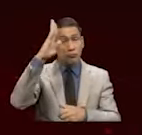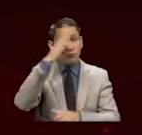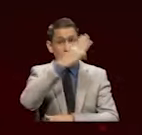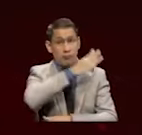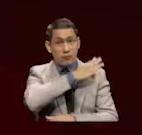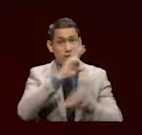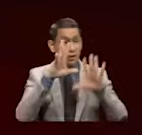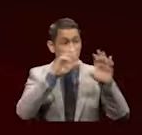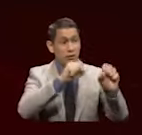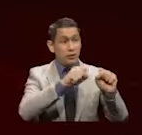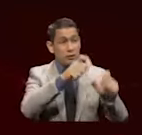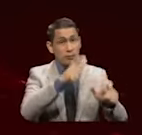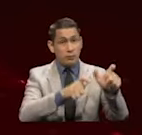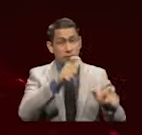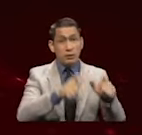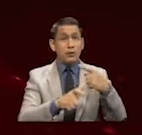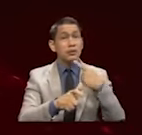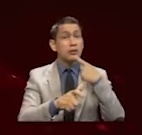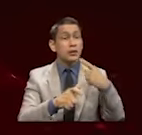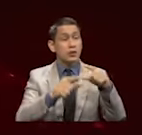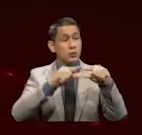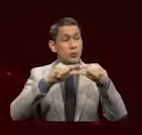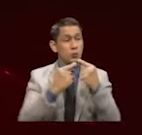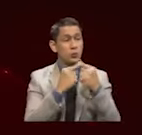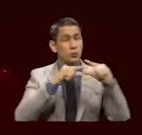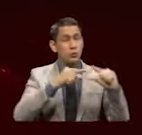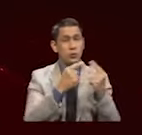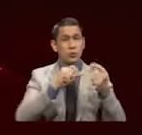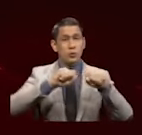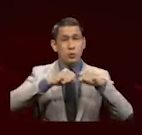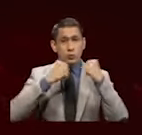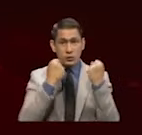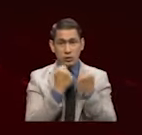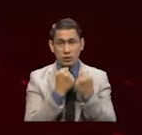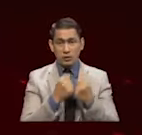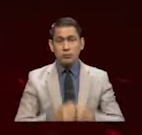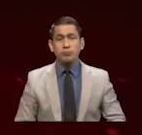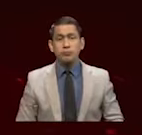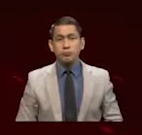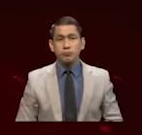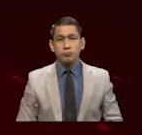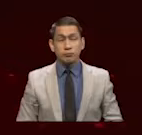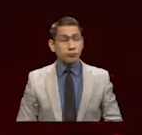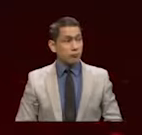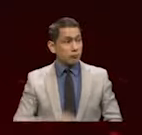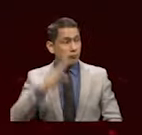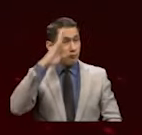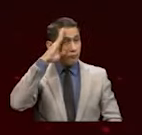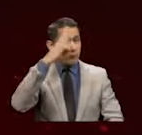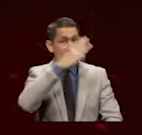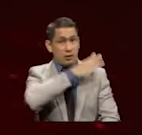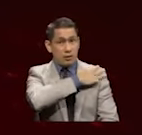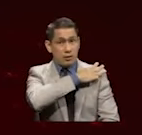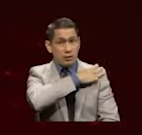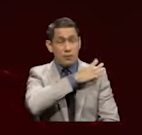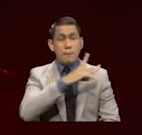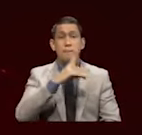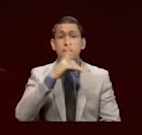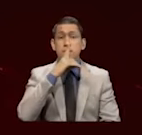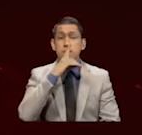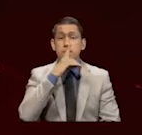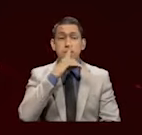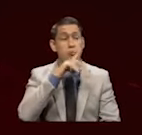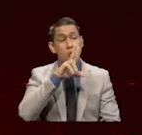Armadas, según lo denunciaron organizaciones y movimientos ecologistas. Fuerzas Armadas no se ha pronunciado sobre el